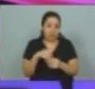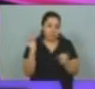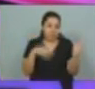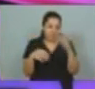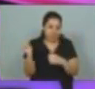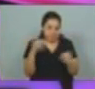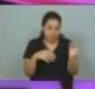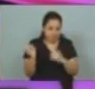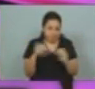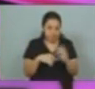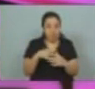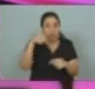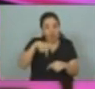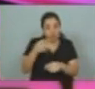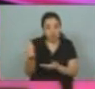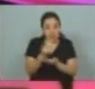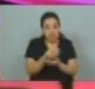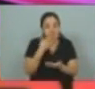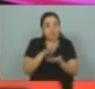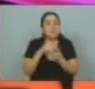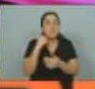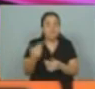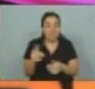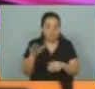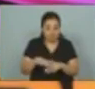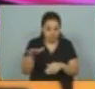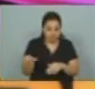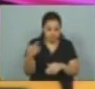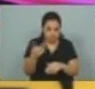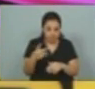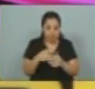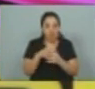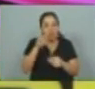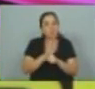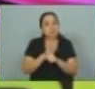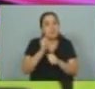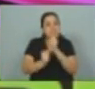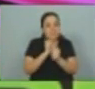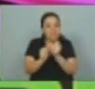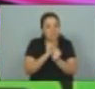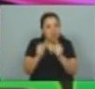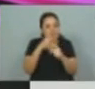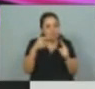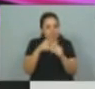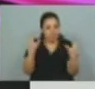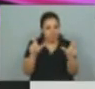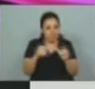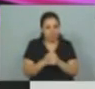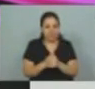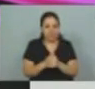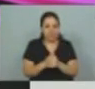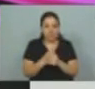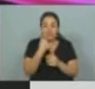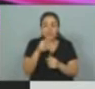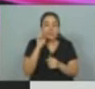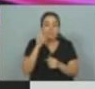fuego cruzado aparecen las hijas de ambos. Un culebrón de la vida real que transita su punto de mayor beligerancia. Los hijos son tan